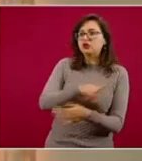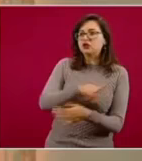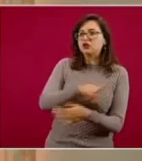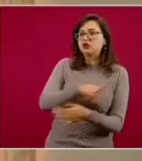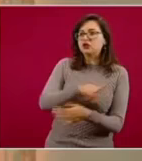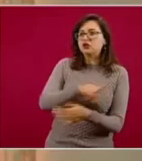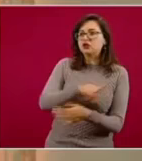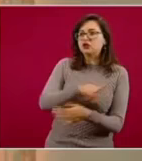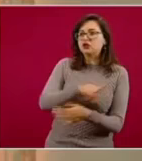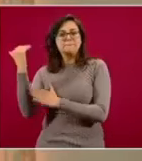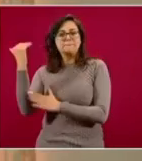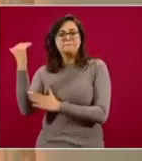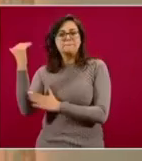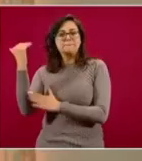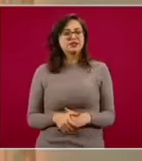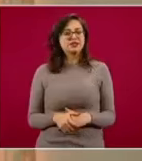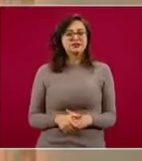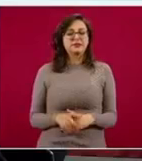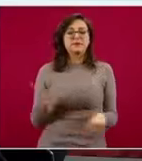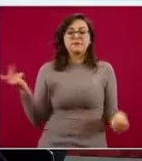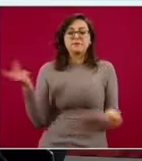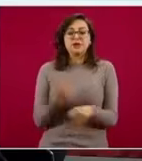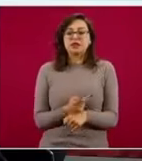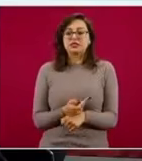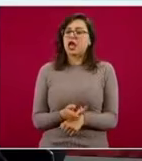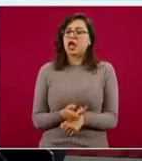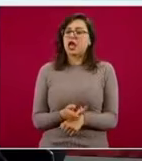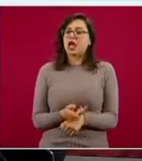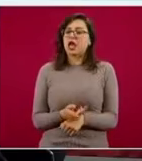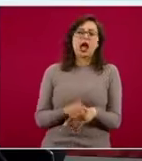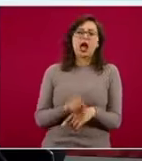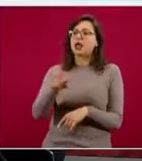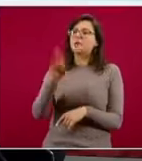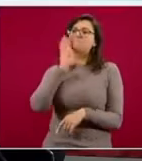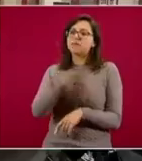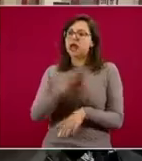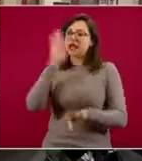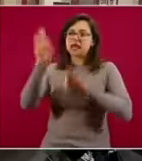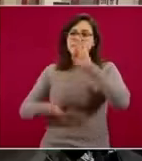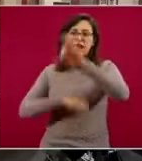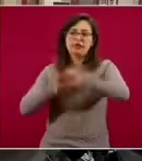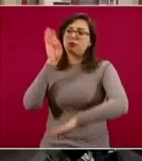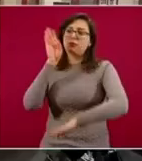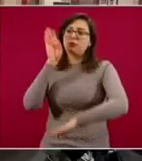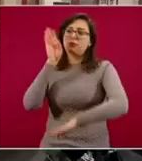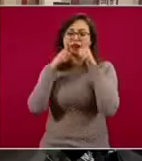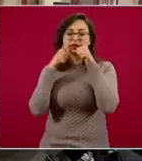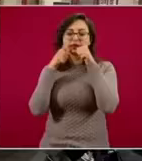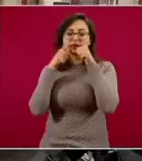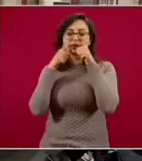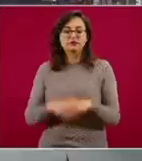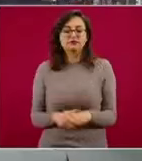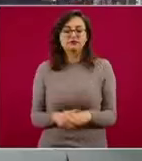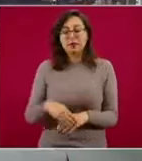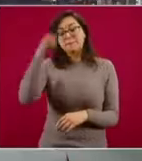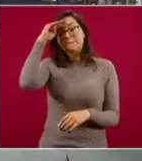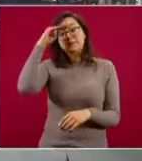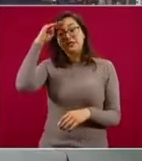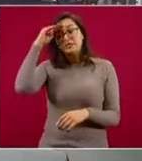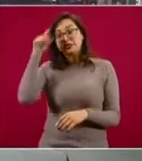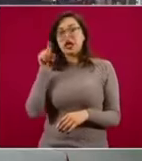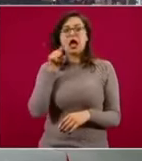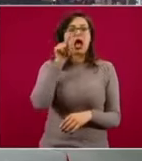como si se tratara de un indicador que inmediatamente traduce calidad de la atención. Y se empieza a pensar, ¿es mejor